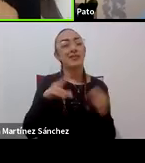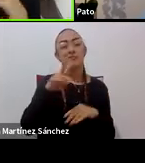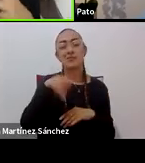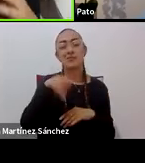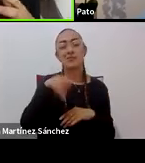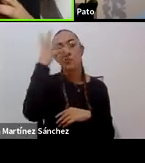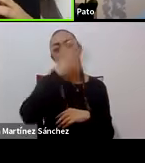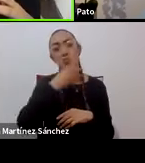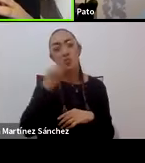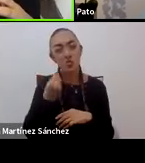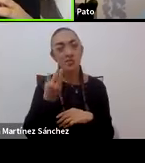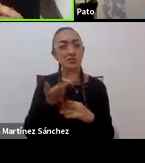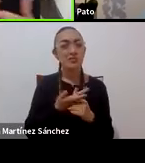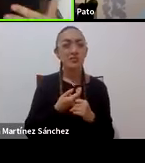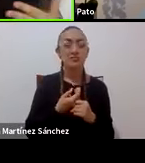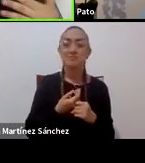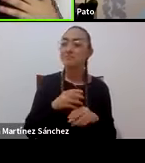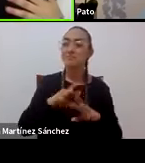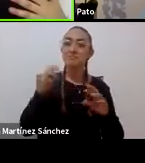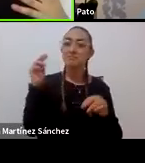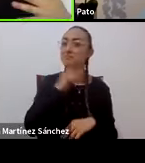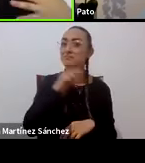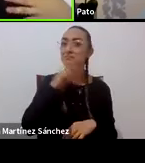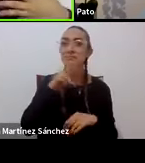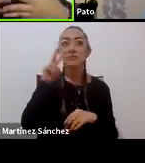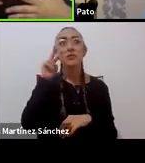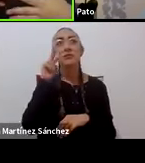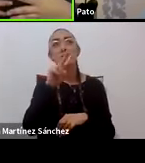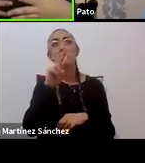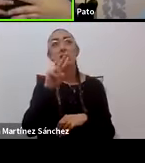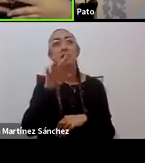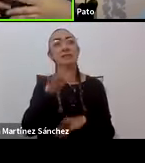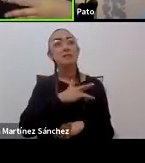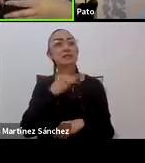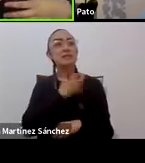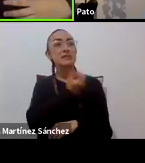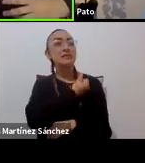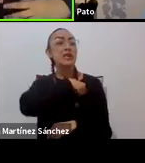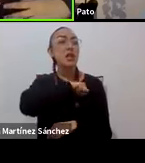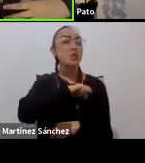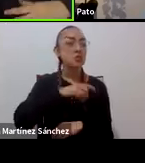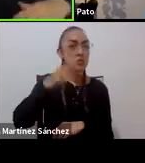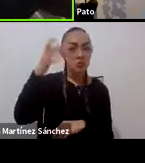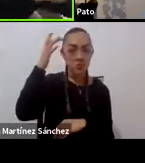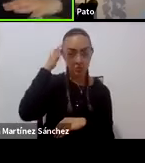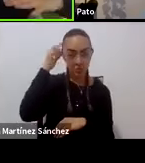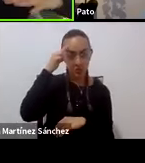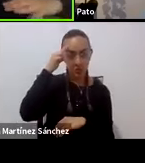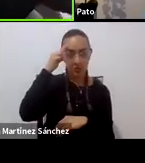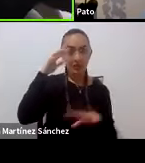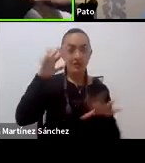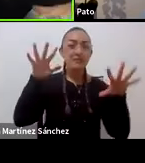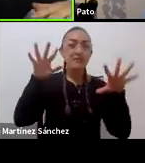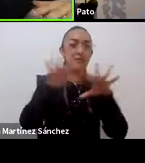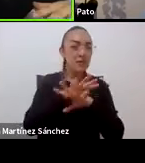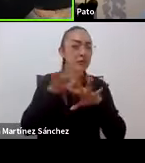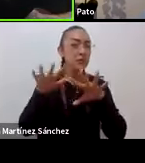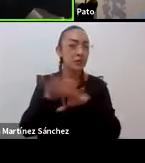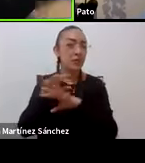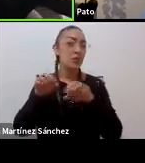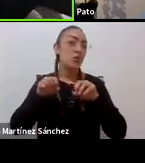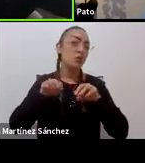brindan 5 segundos de salud mental y nos permite entender cómo esto va generando cambios en la oficina, en el